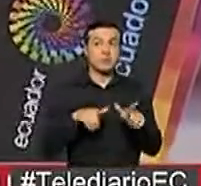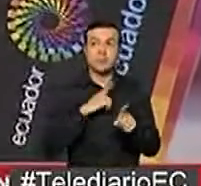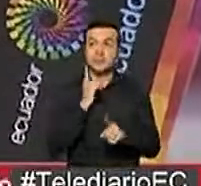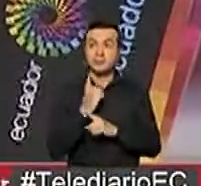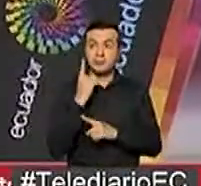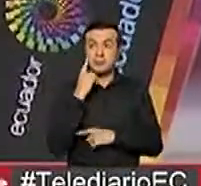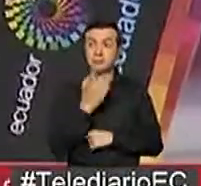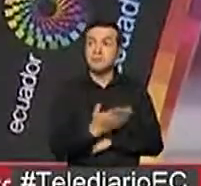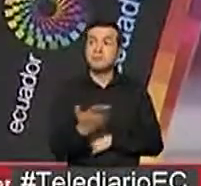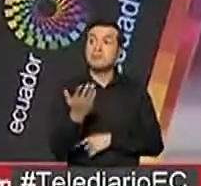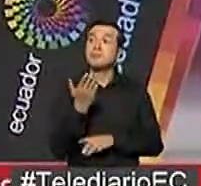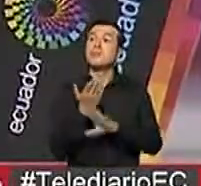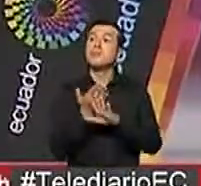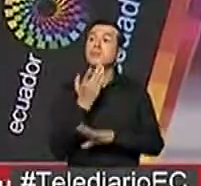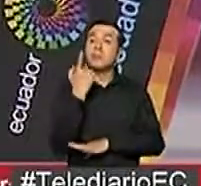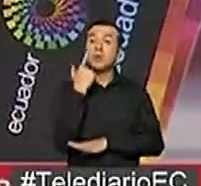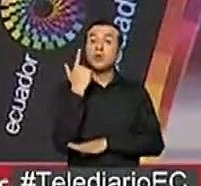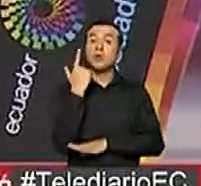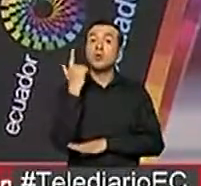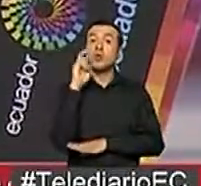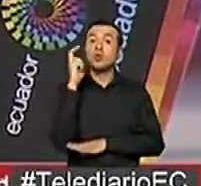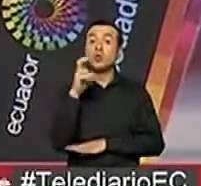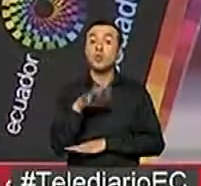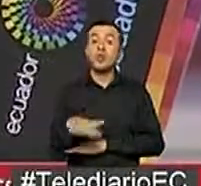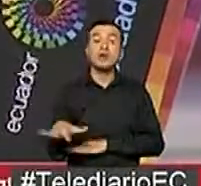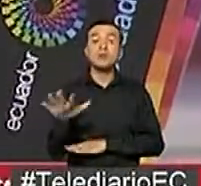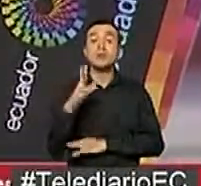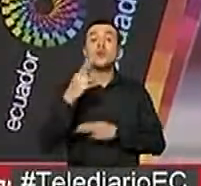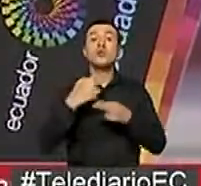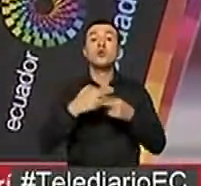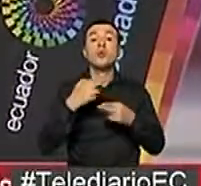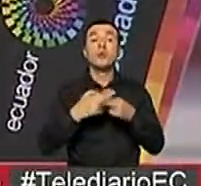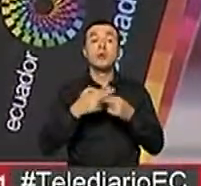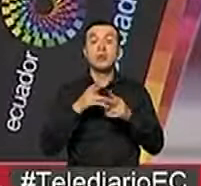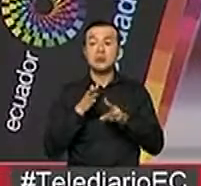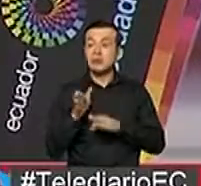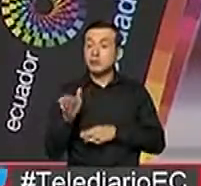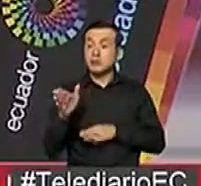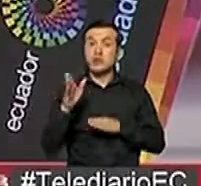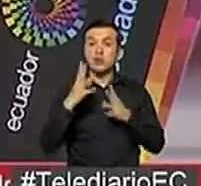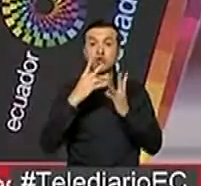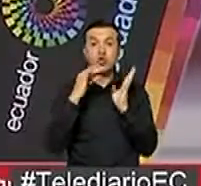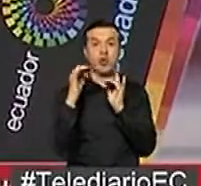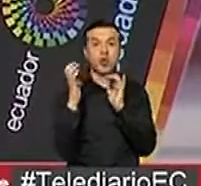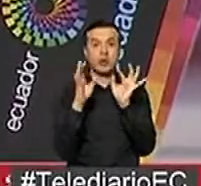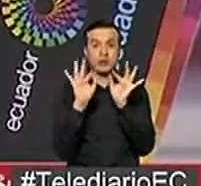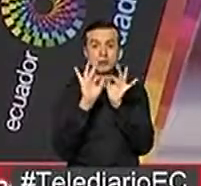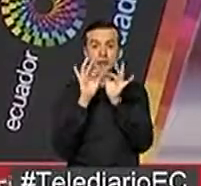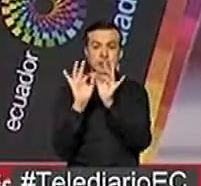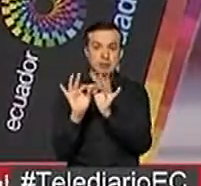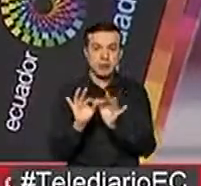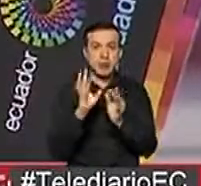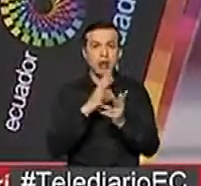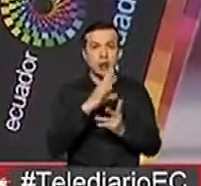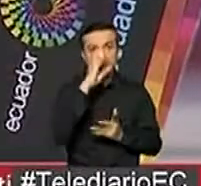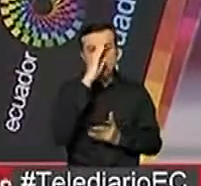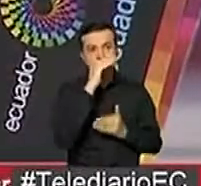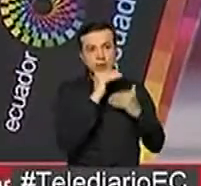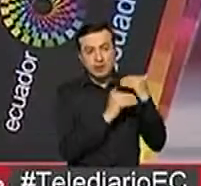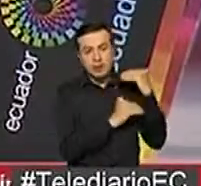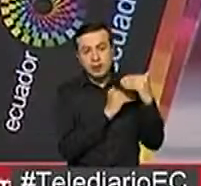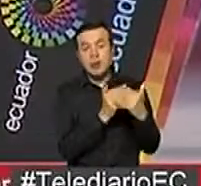país se ofrece un recorrido turístico denominado Circuito de la Paja Toquilla, que permite conocer las